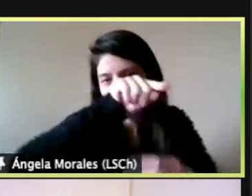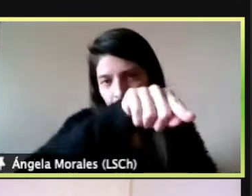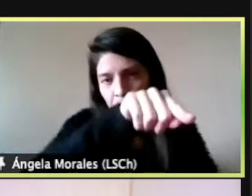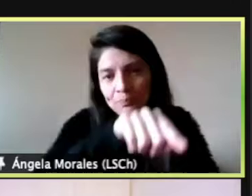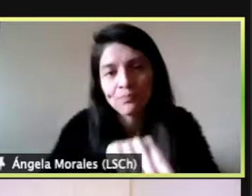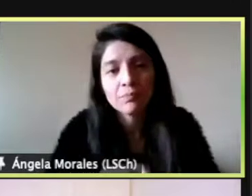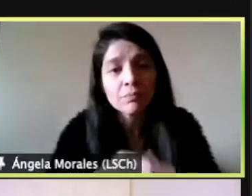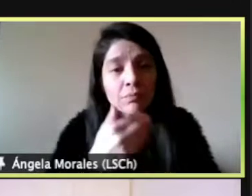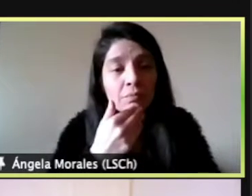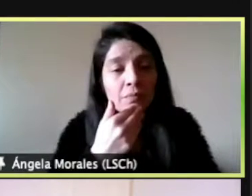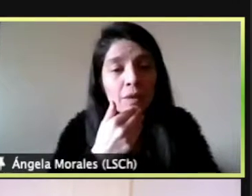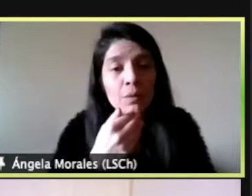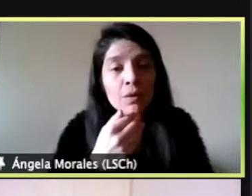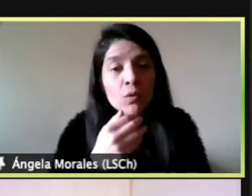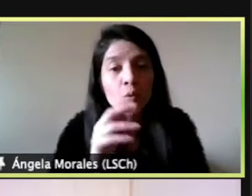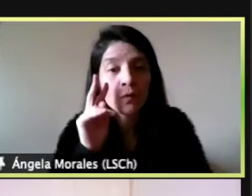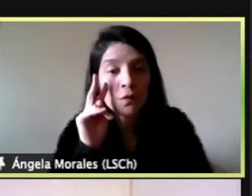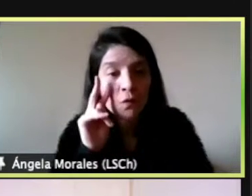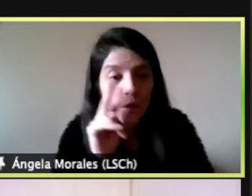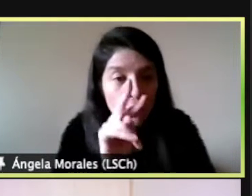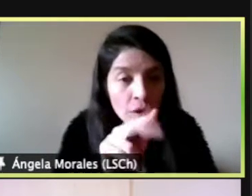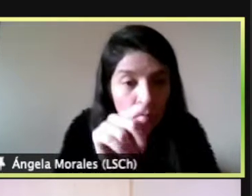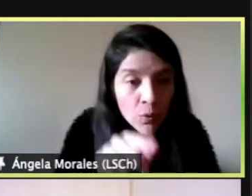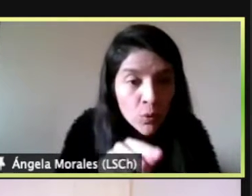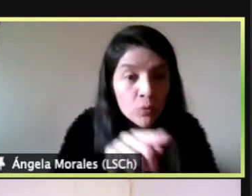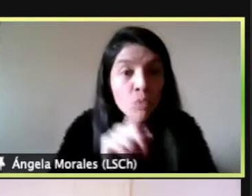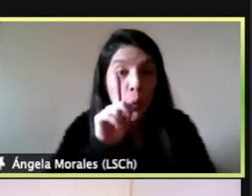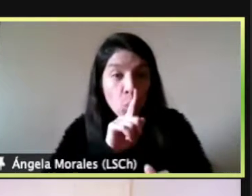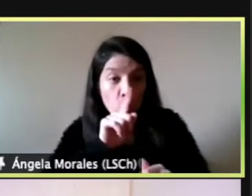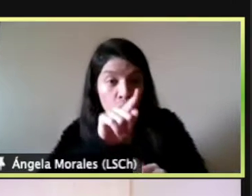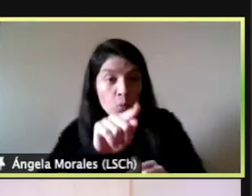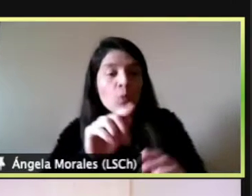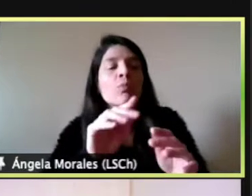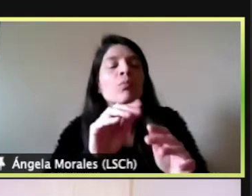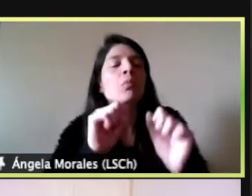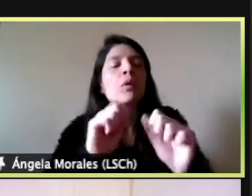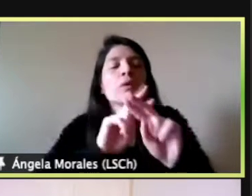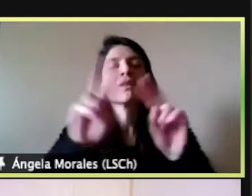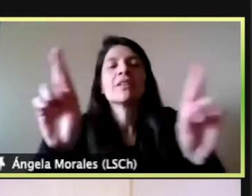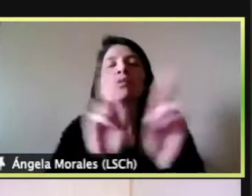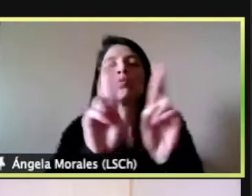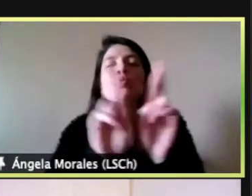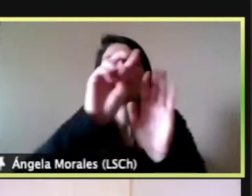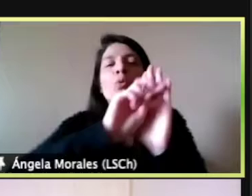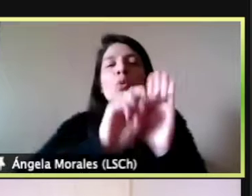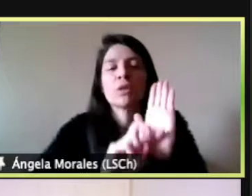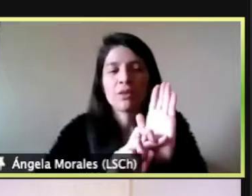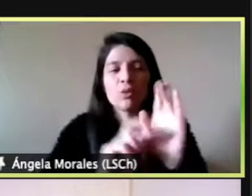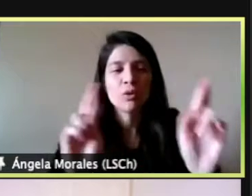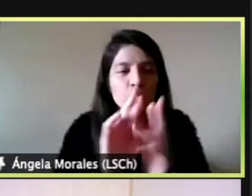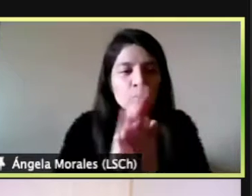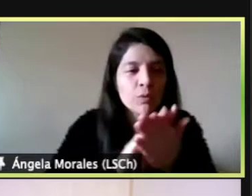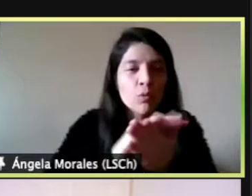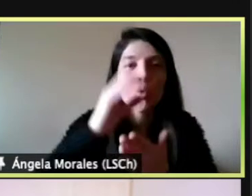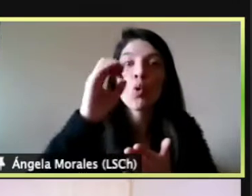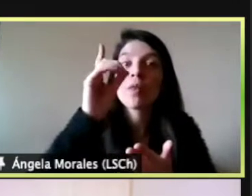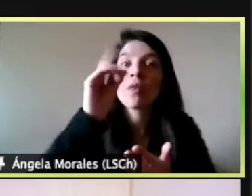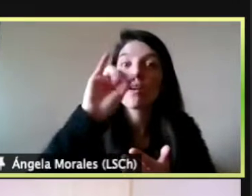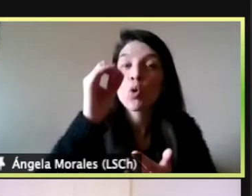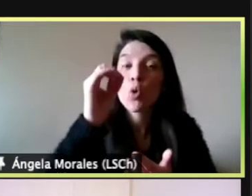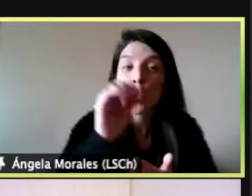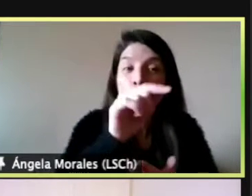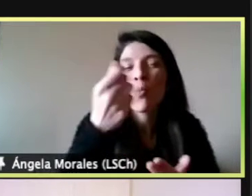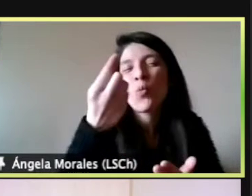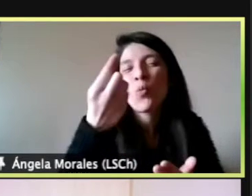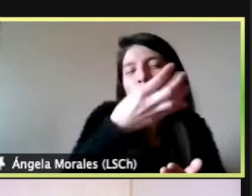nosotros podemos tener un resumen de proyecto. Entonces aquí simplemente podemos tener el código del proyecto, que son los códigos que aparecen en esta